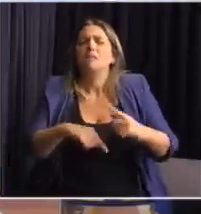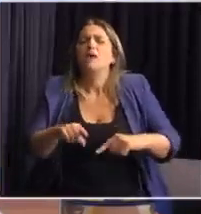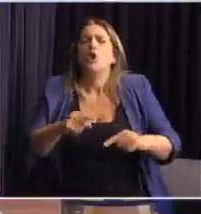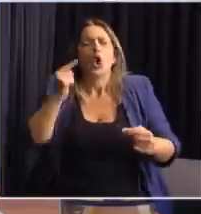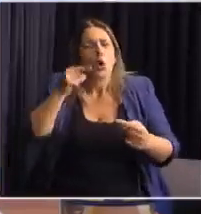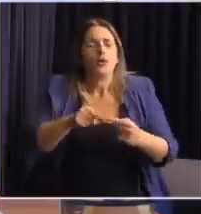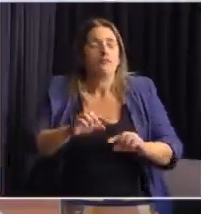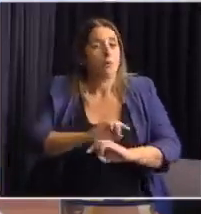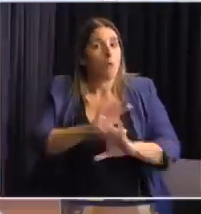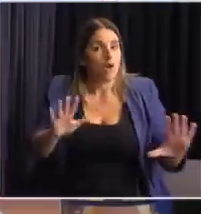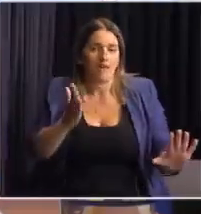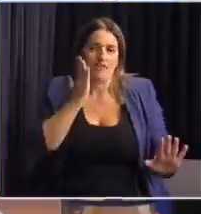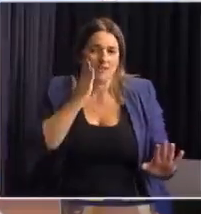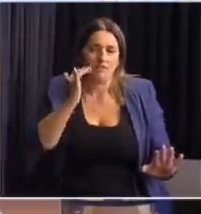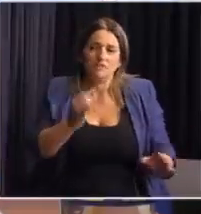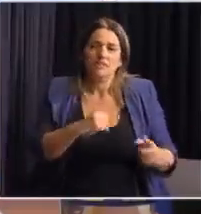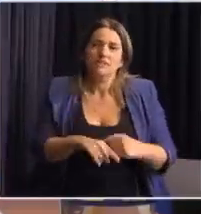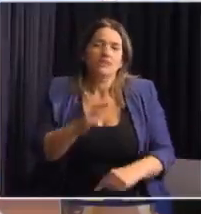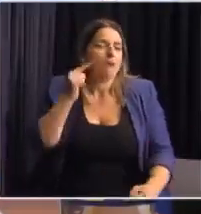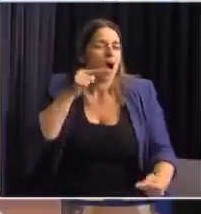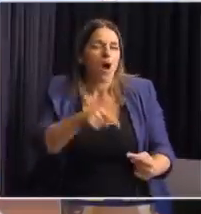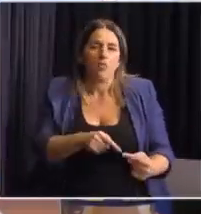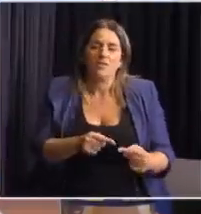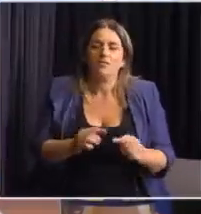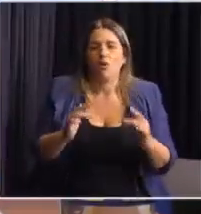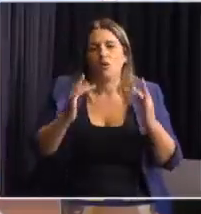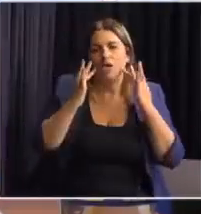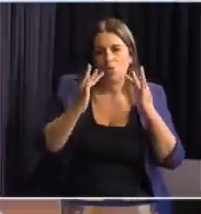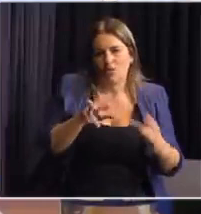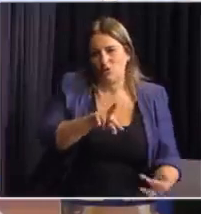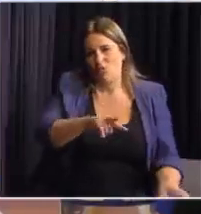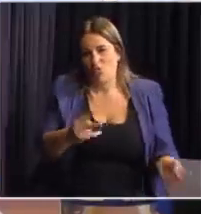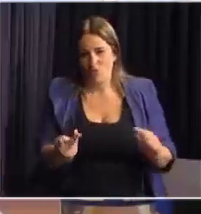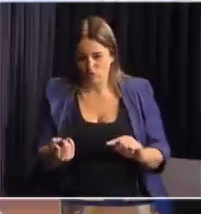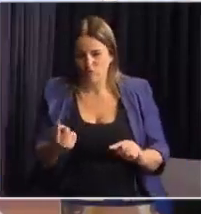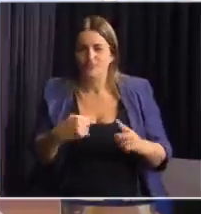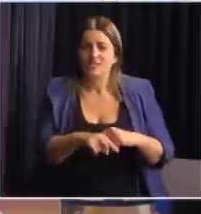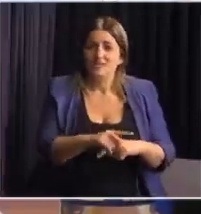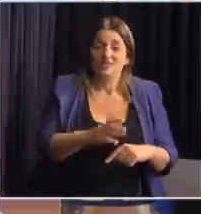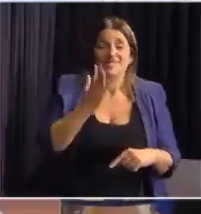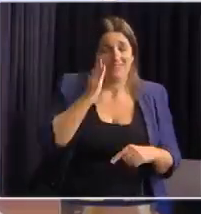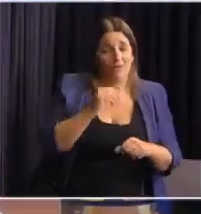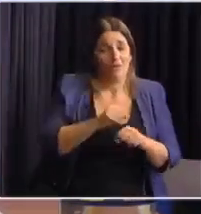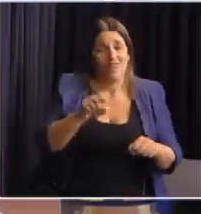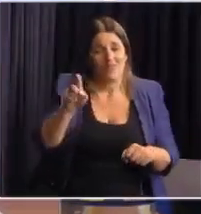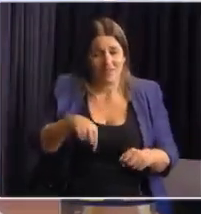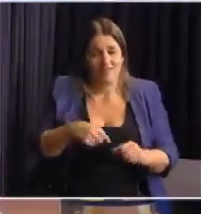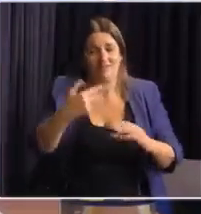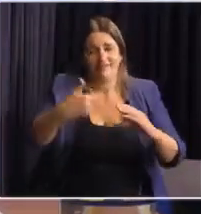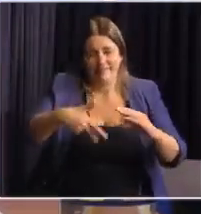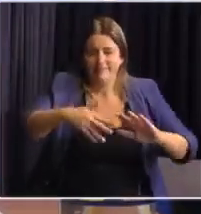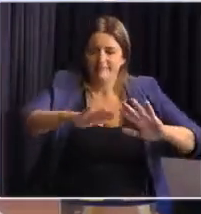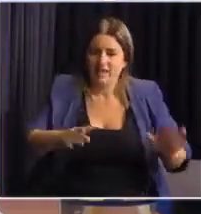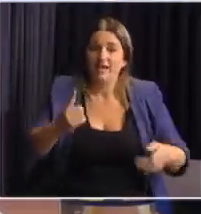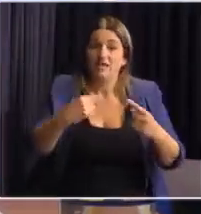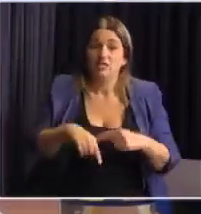claros y en particular apuntar hacia una educación combinada. previendo que esta circunstancia podía pasar. En